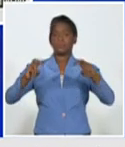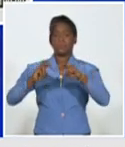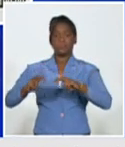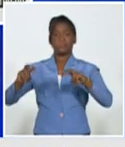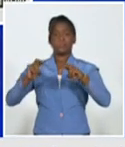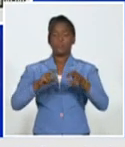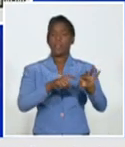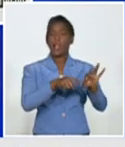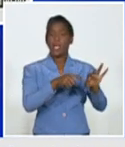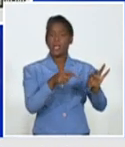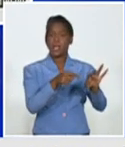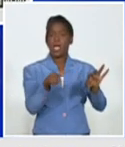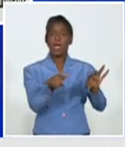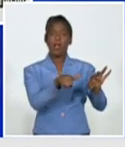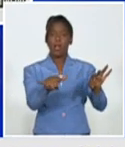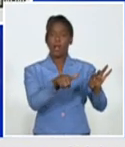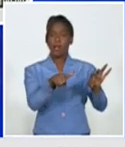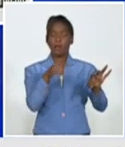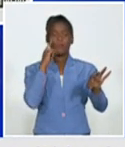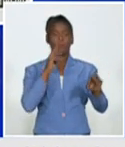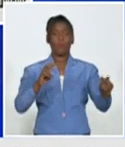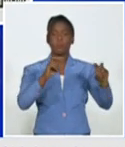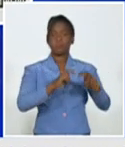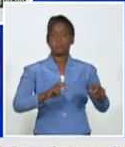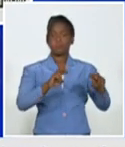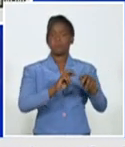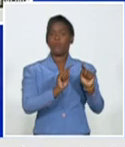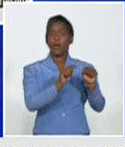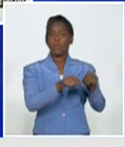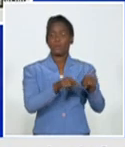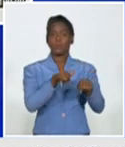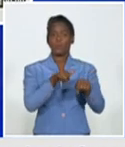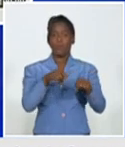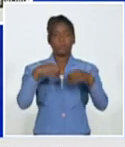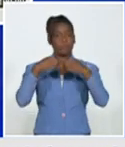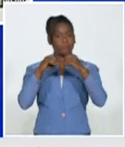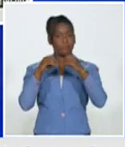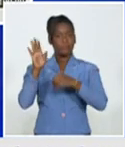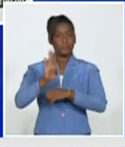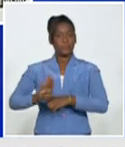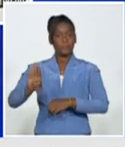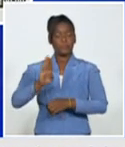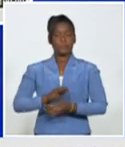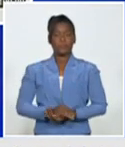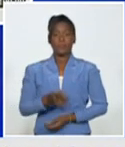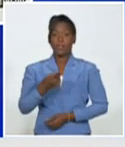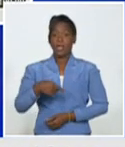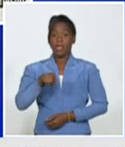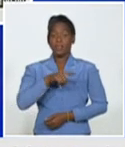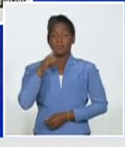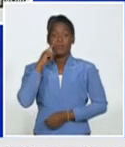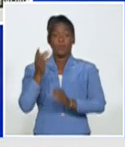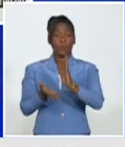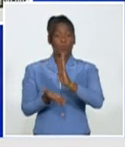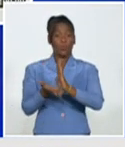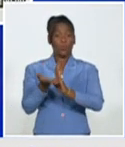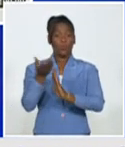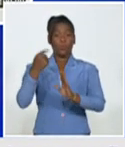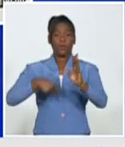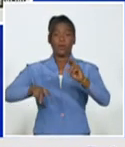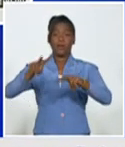especial Isla de la Juventud. Ayer las cifras mayores de La Habana, el